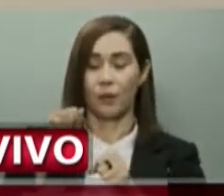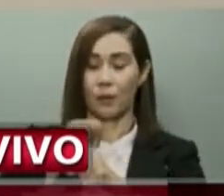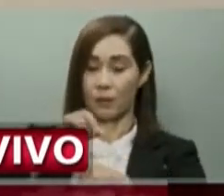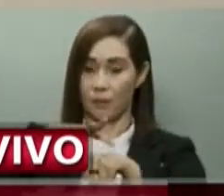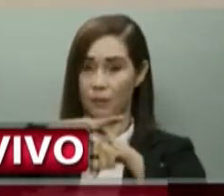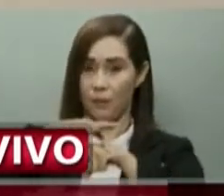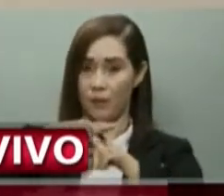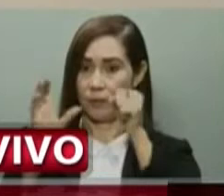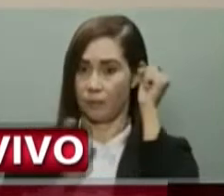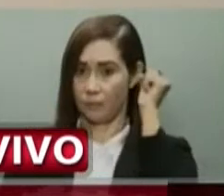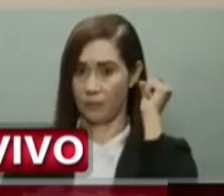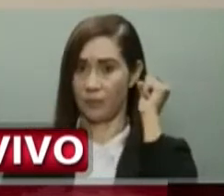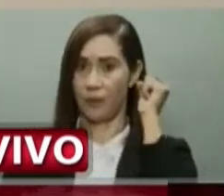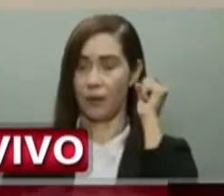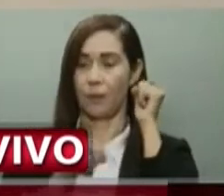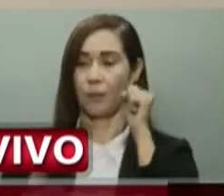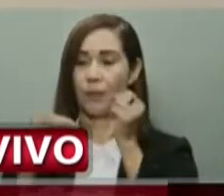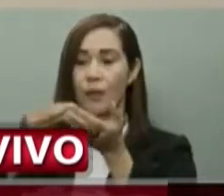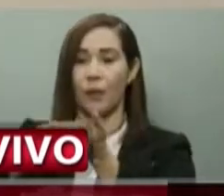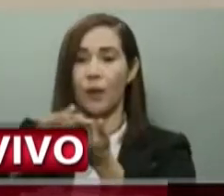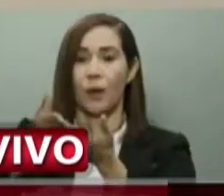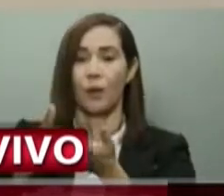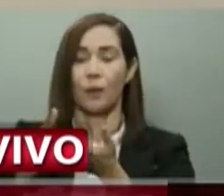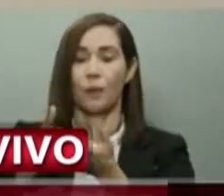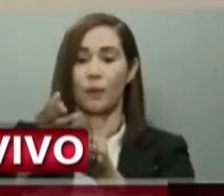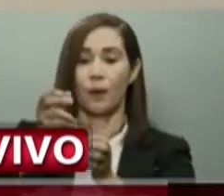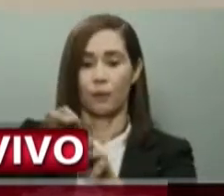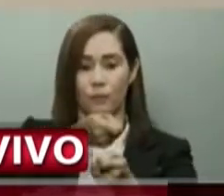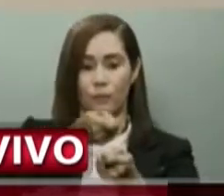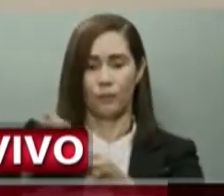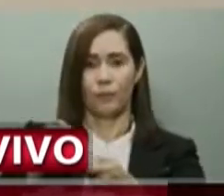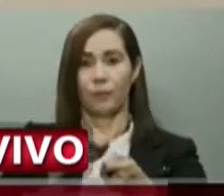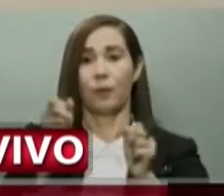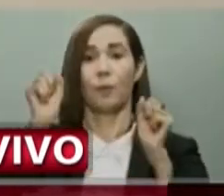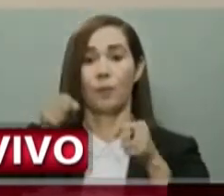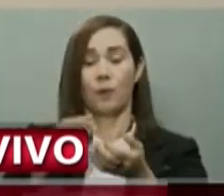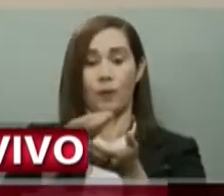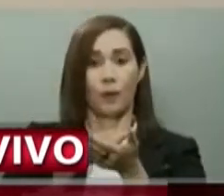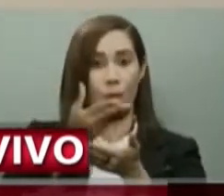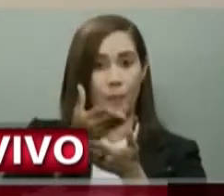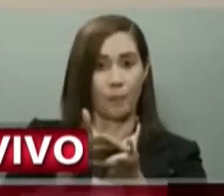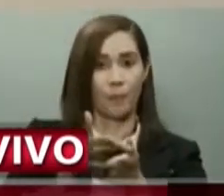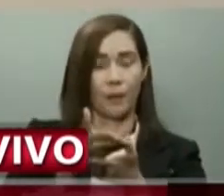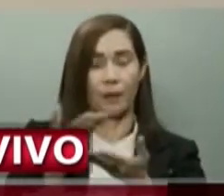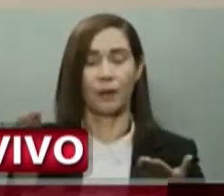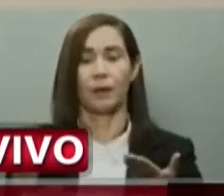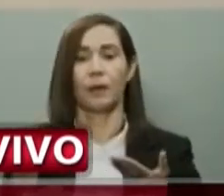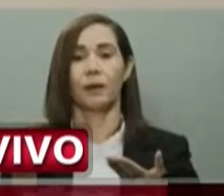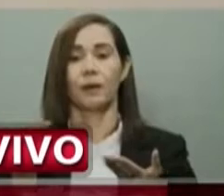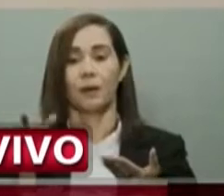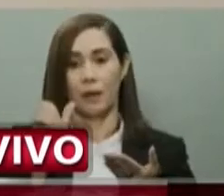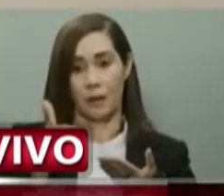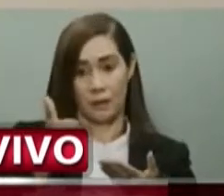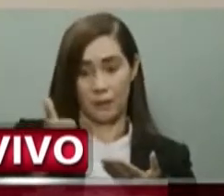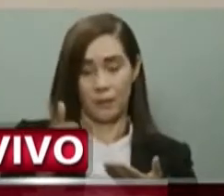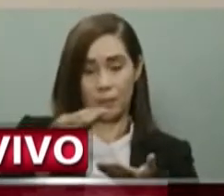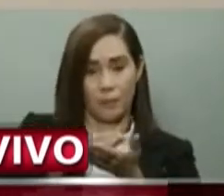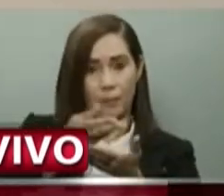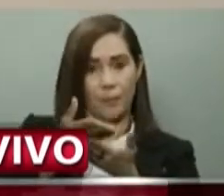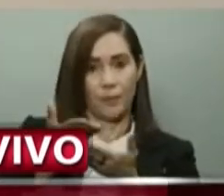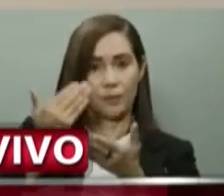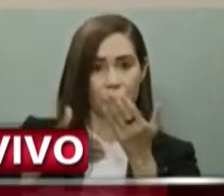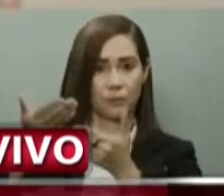productores del campo, vayan a los centros de distribución, puedan comprar el abono a los mismos precios